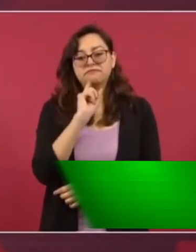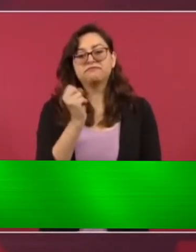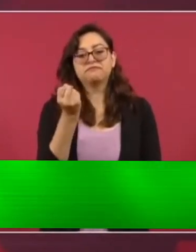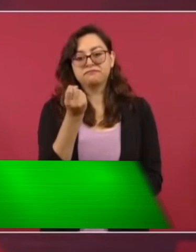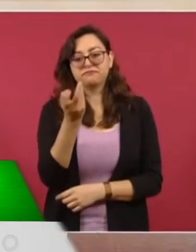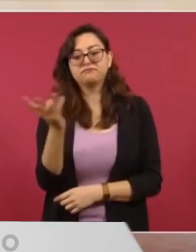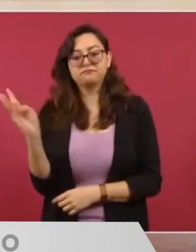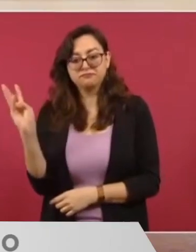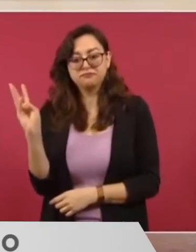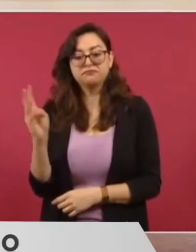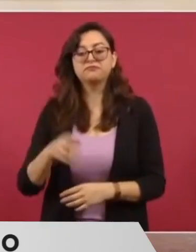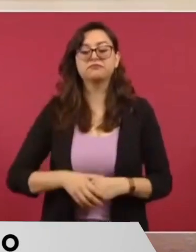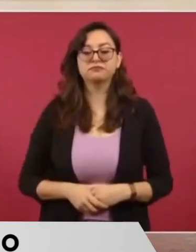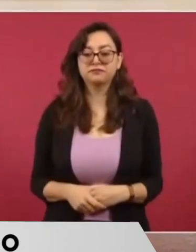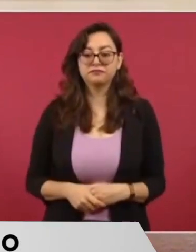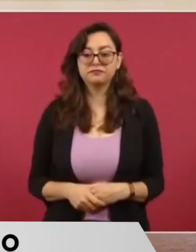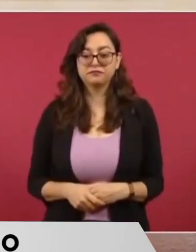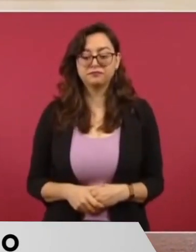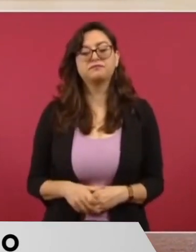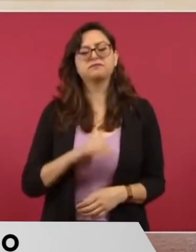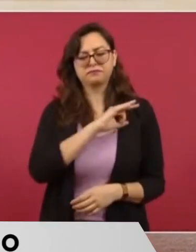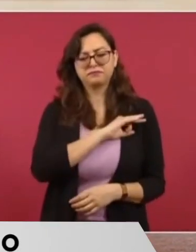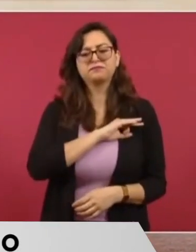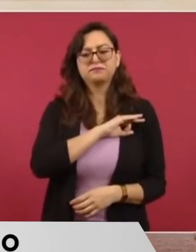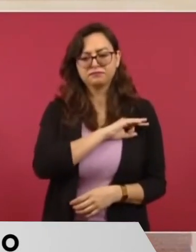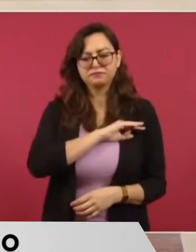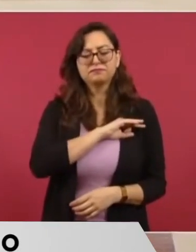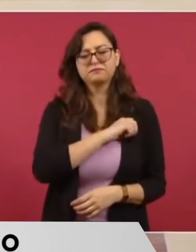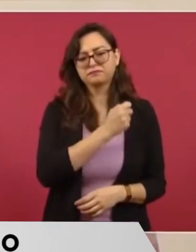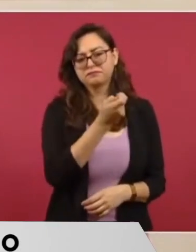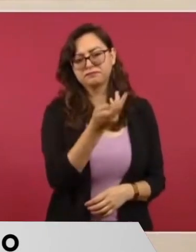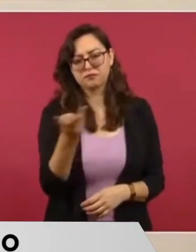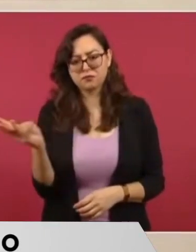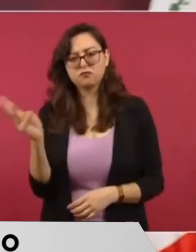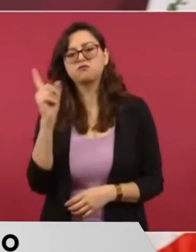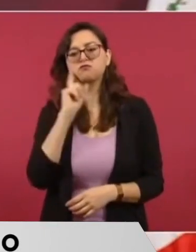felicidades a las mujeres. Hoy van a haber